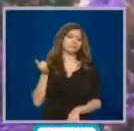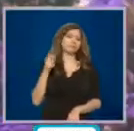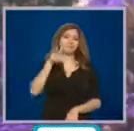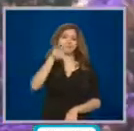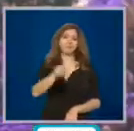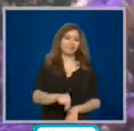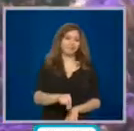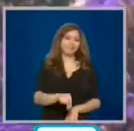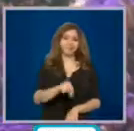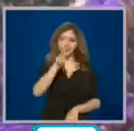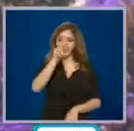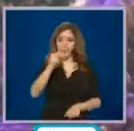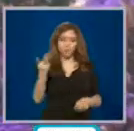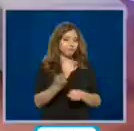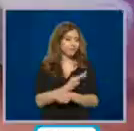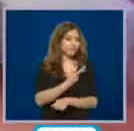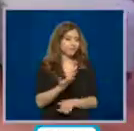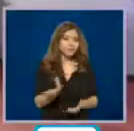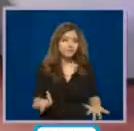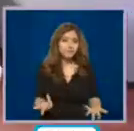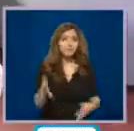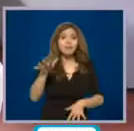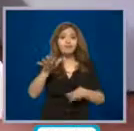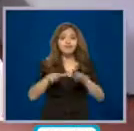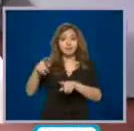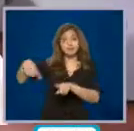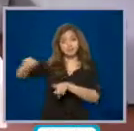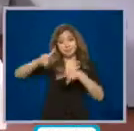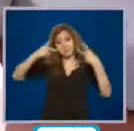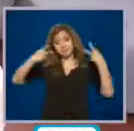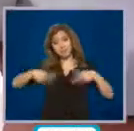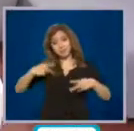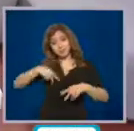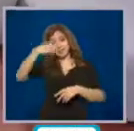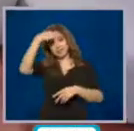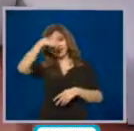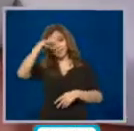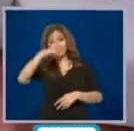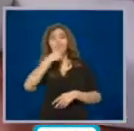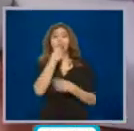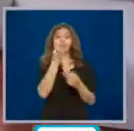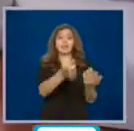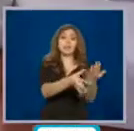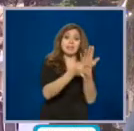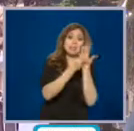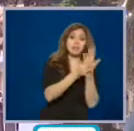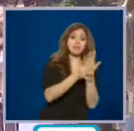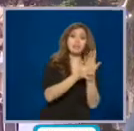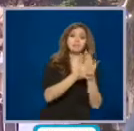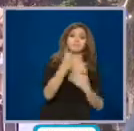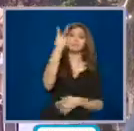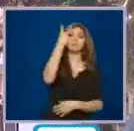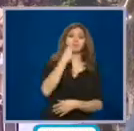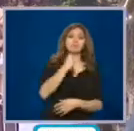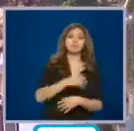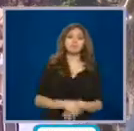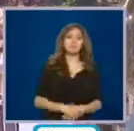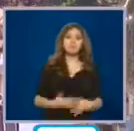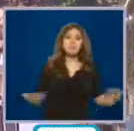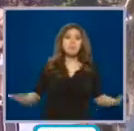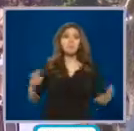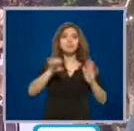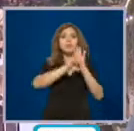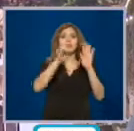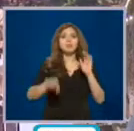sucede. No sucede. Los especialistas son los aguafiestas y no. Dicen que no. No. O sea, las horas perdidas